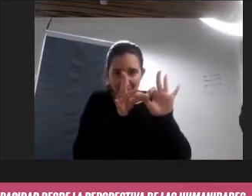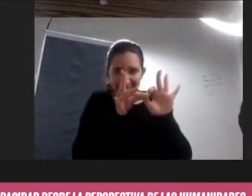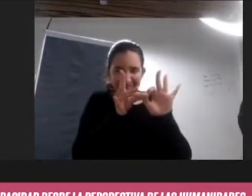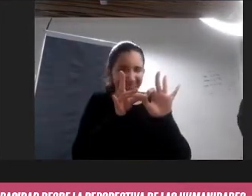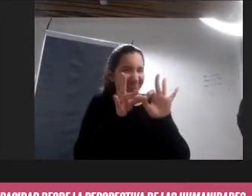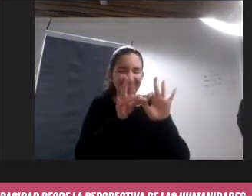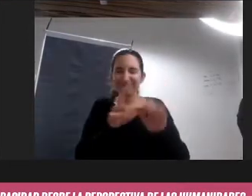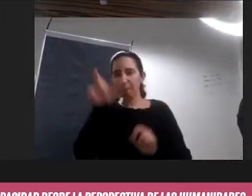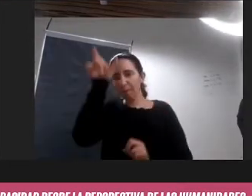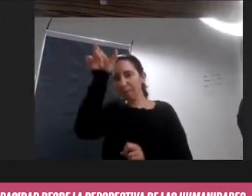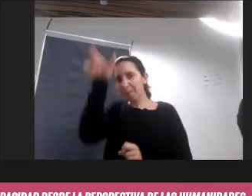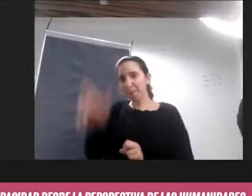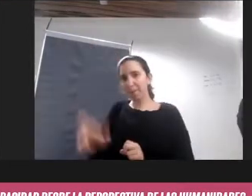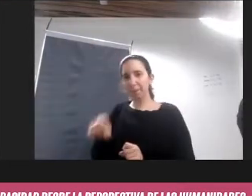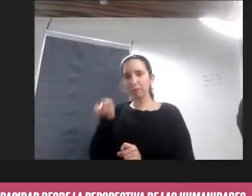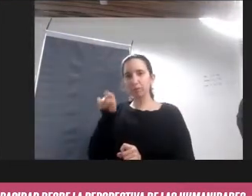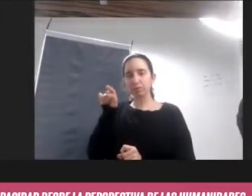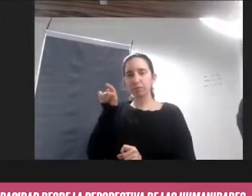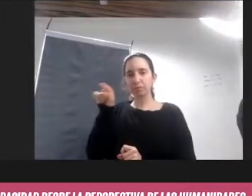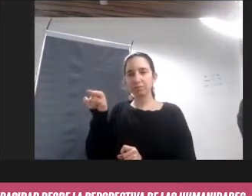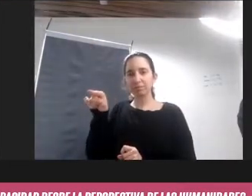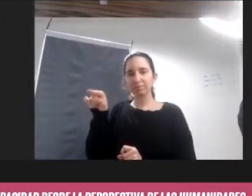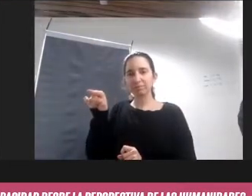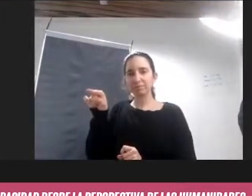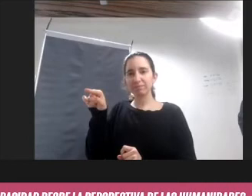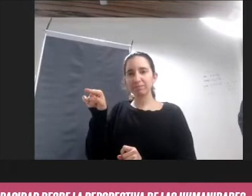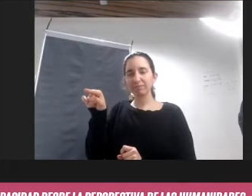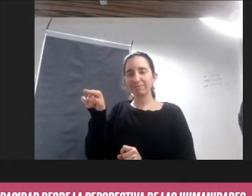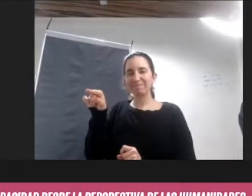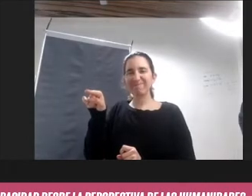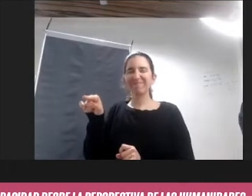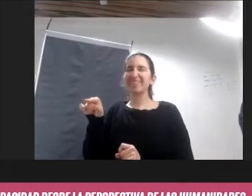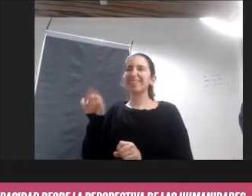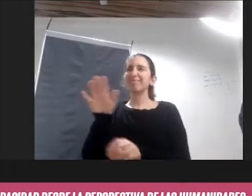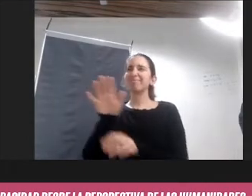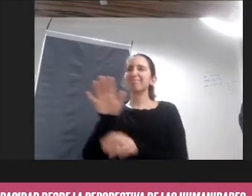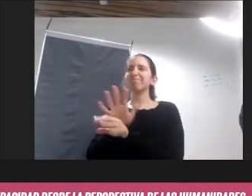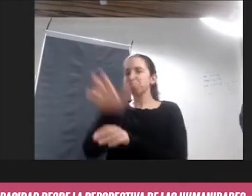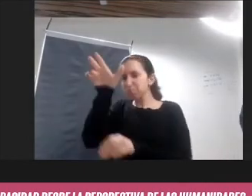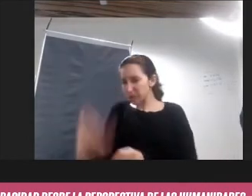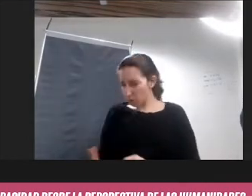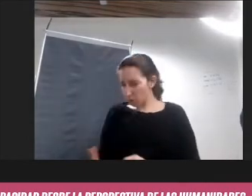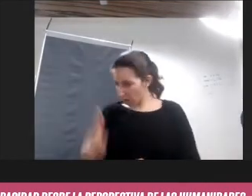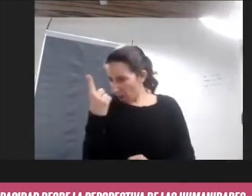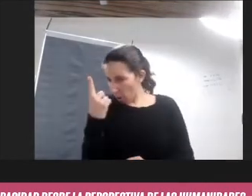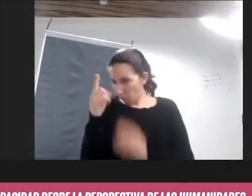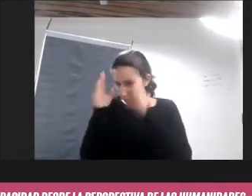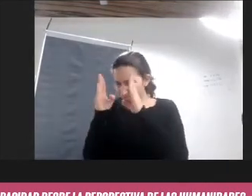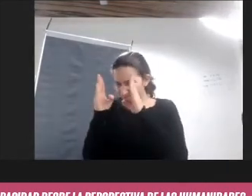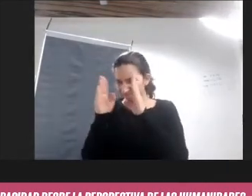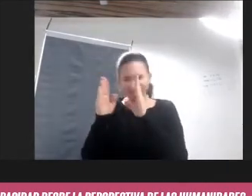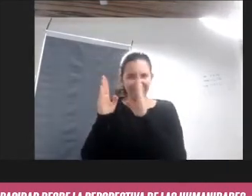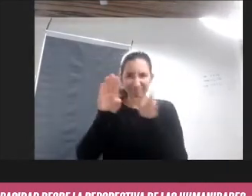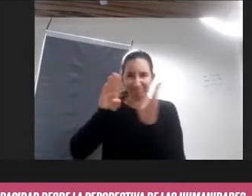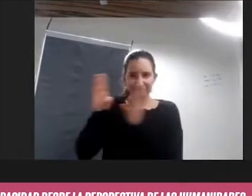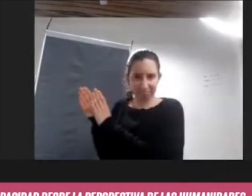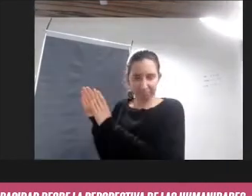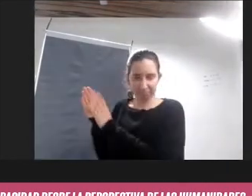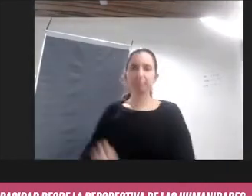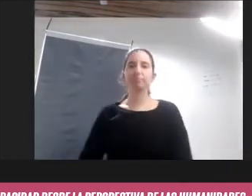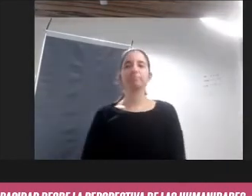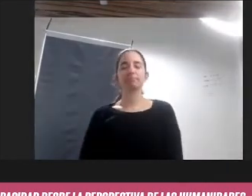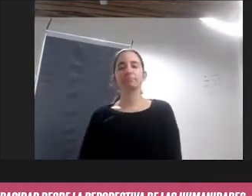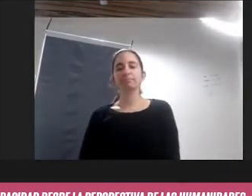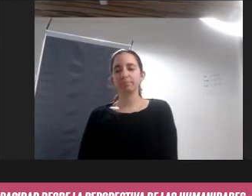concepto de individuo es un concepto que a nosotros nos perjudica muchísimo. En segundo lugar,